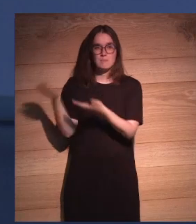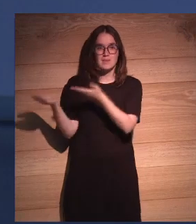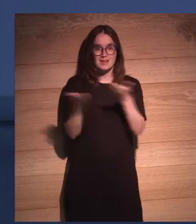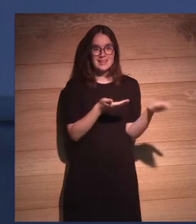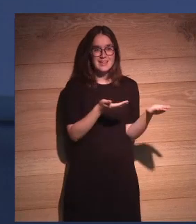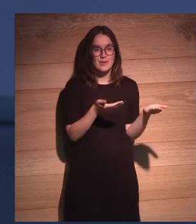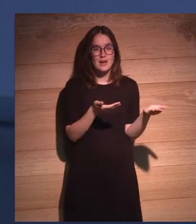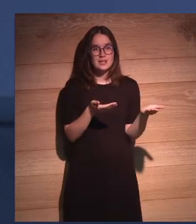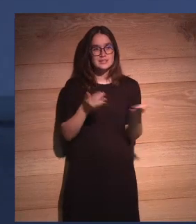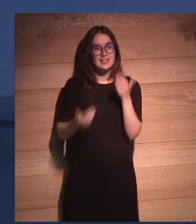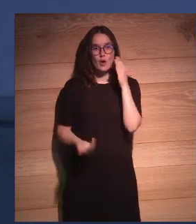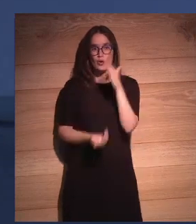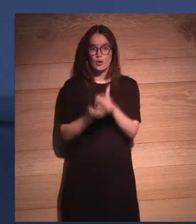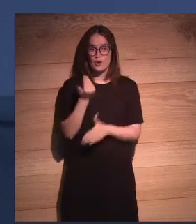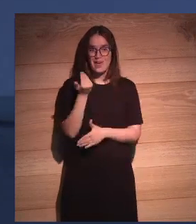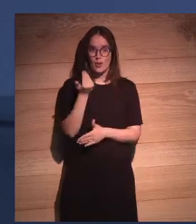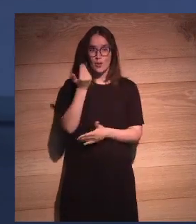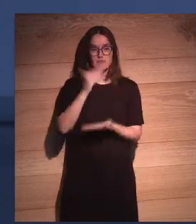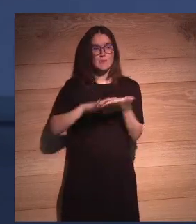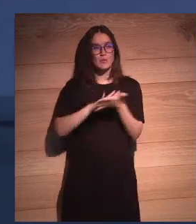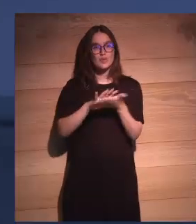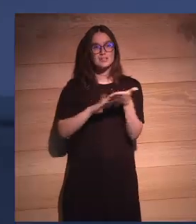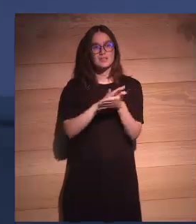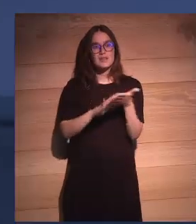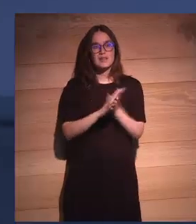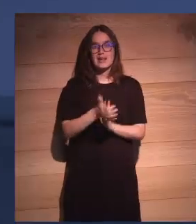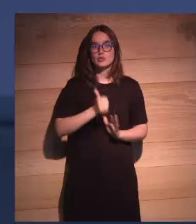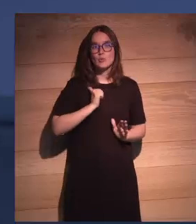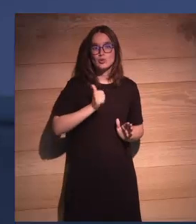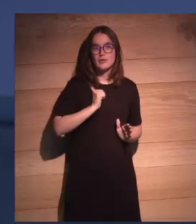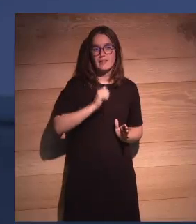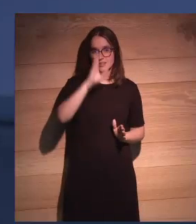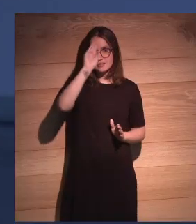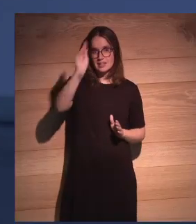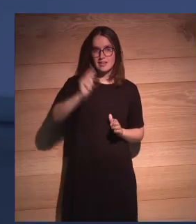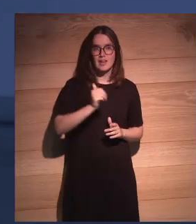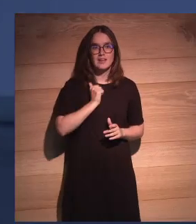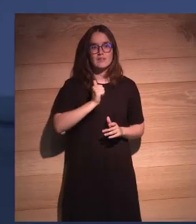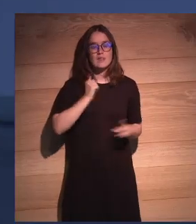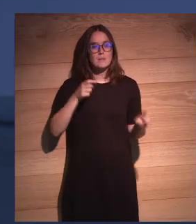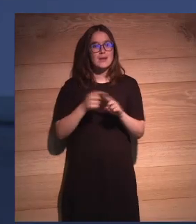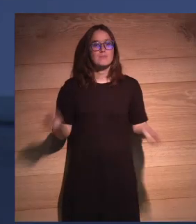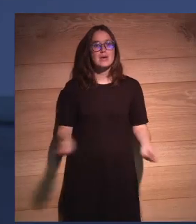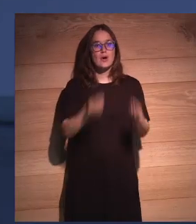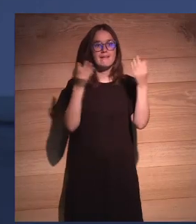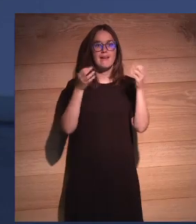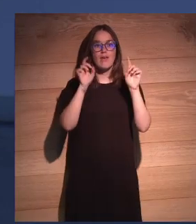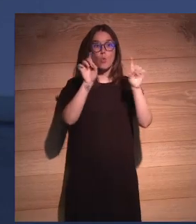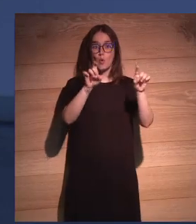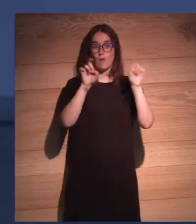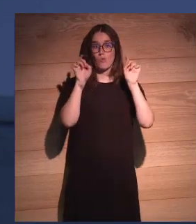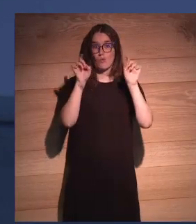bienvenida en esta jornada en la que vamos a hablar de las posibilidades de la inteligencia artificial para mejorar la